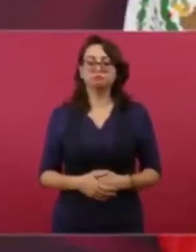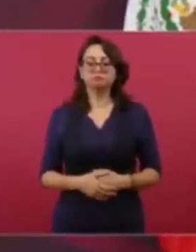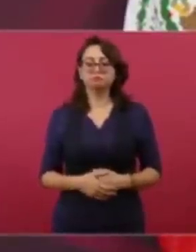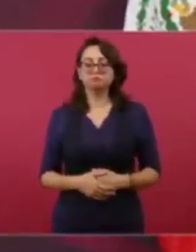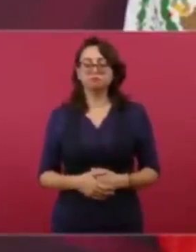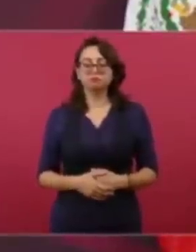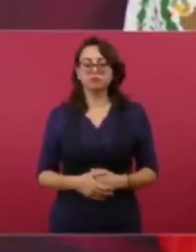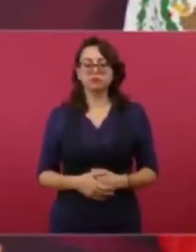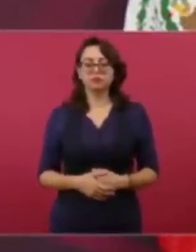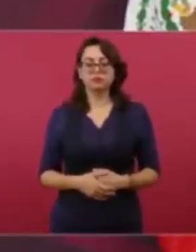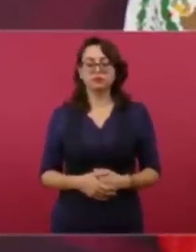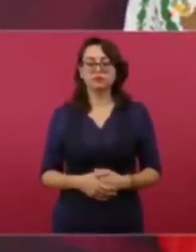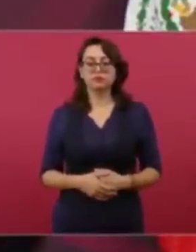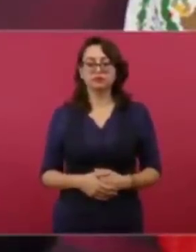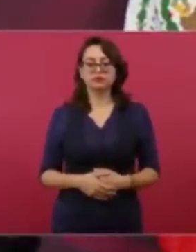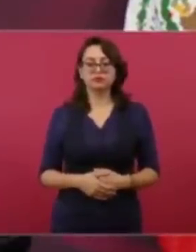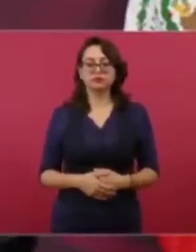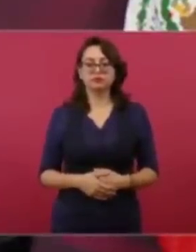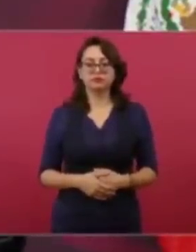conozco